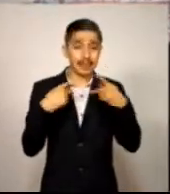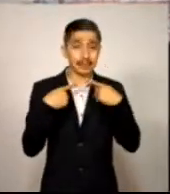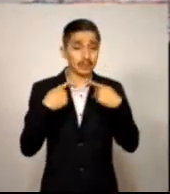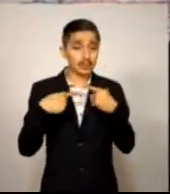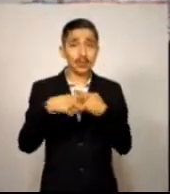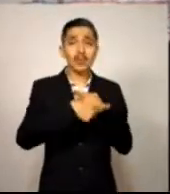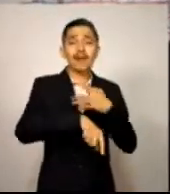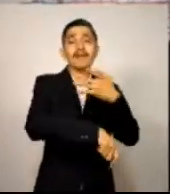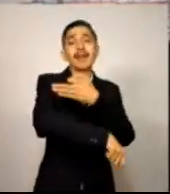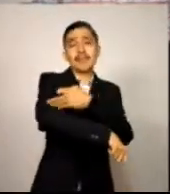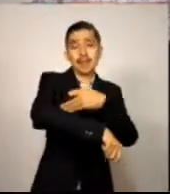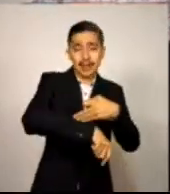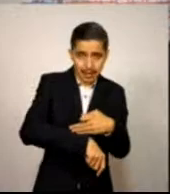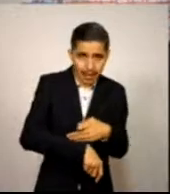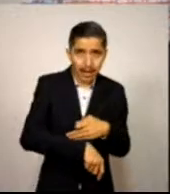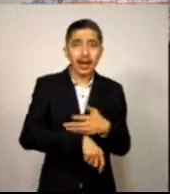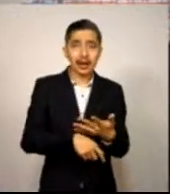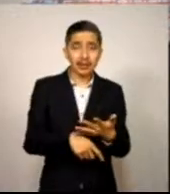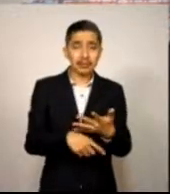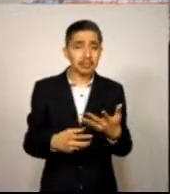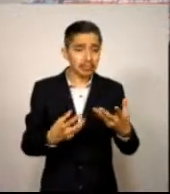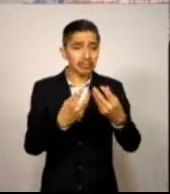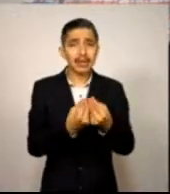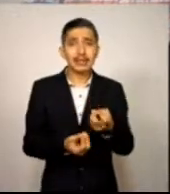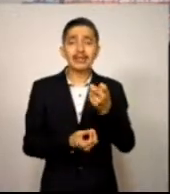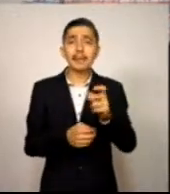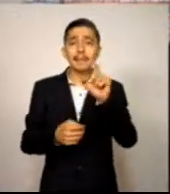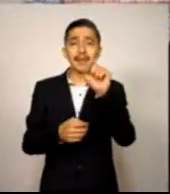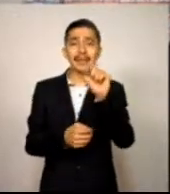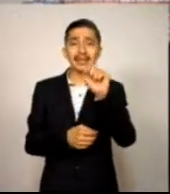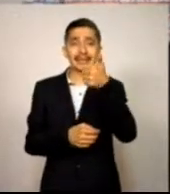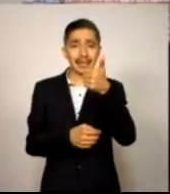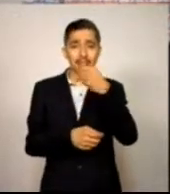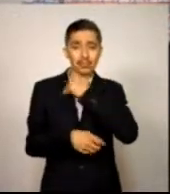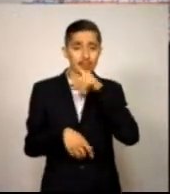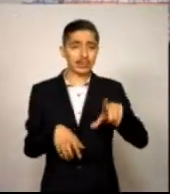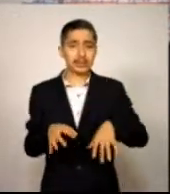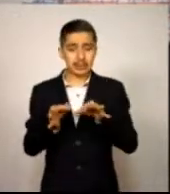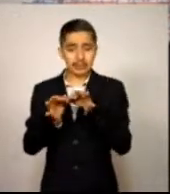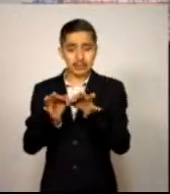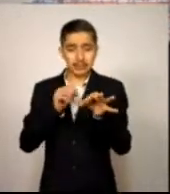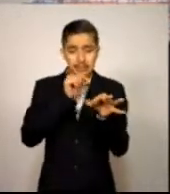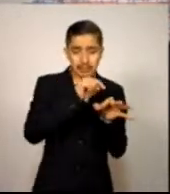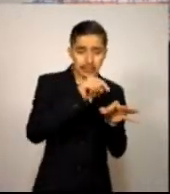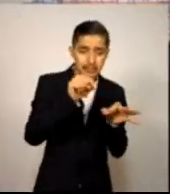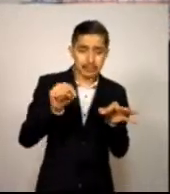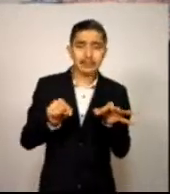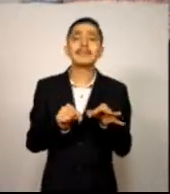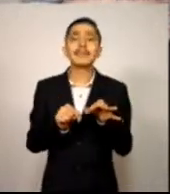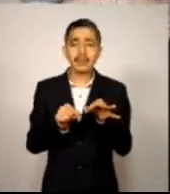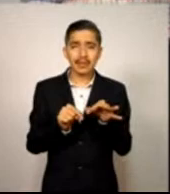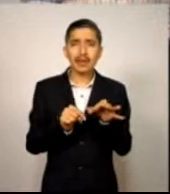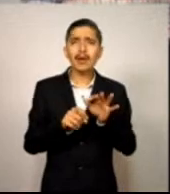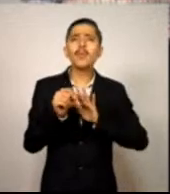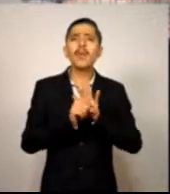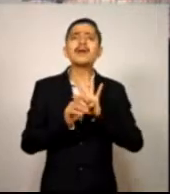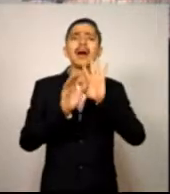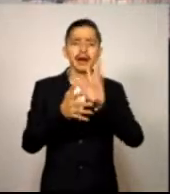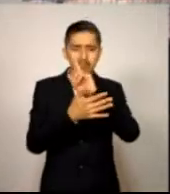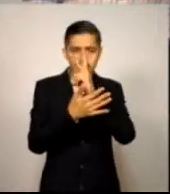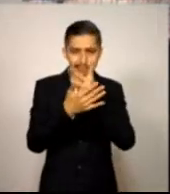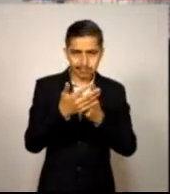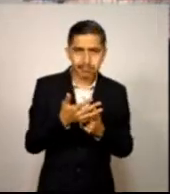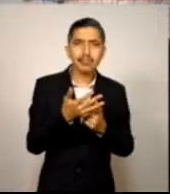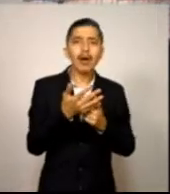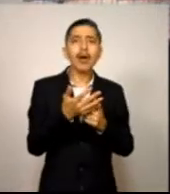a personas a familiares de migrantes de 26 municipios del estado los cuales han sido